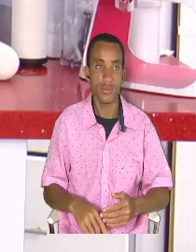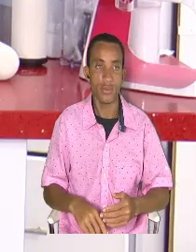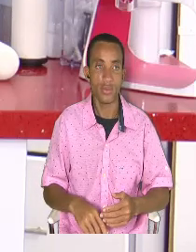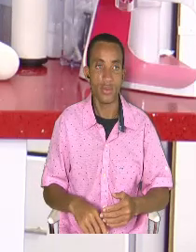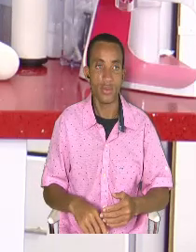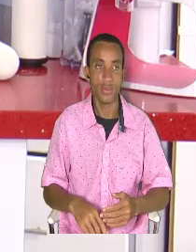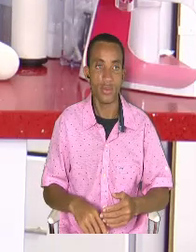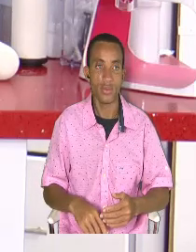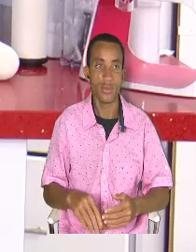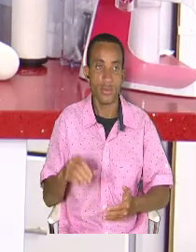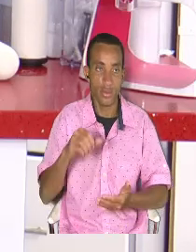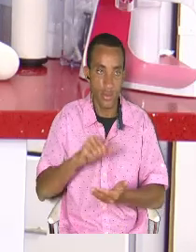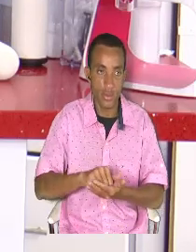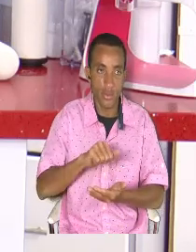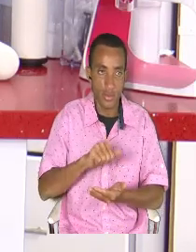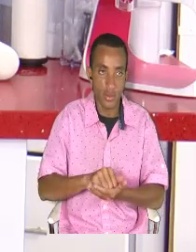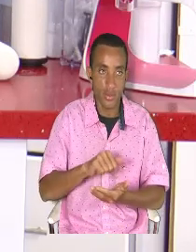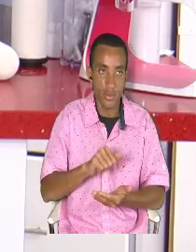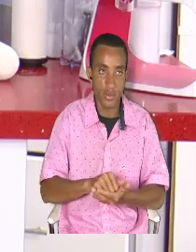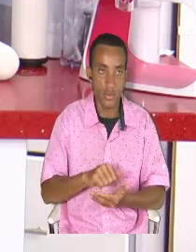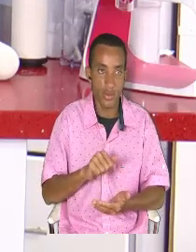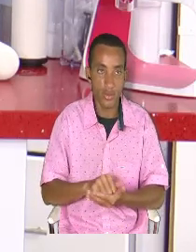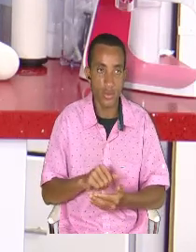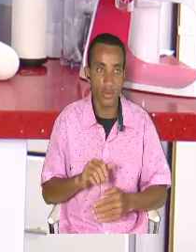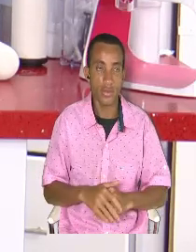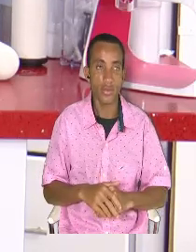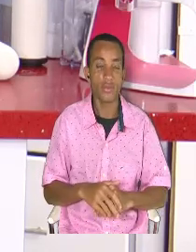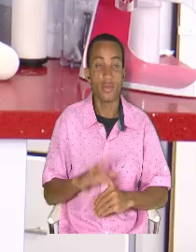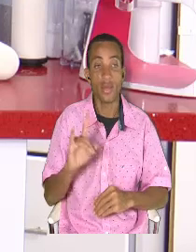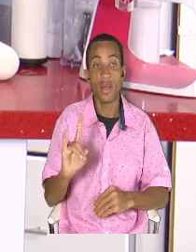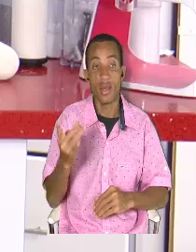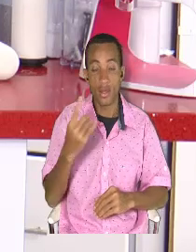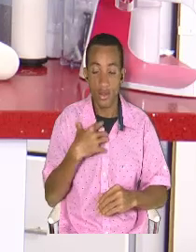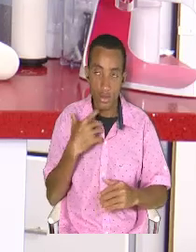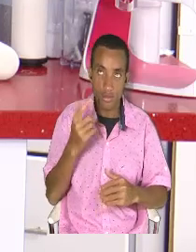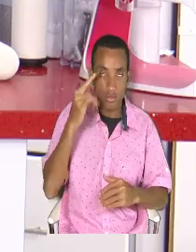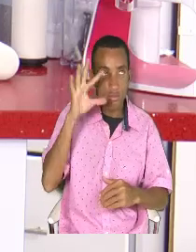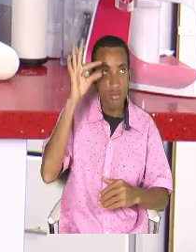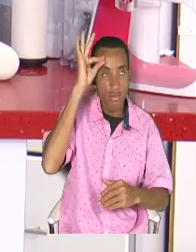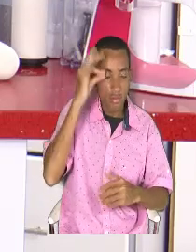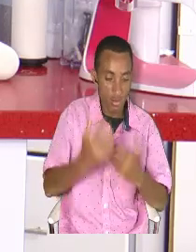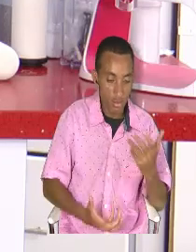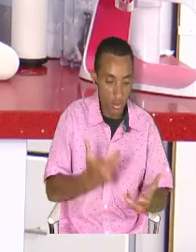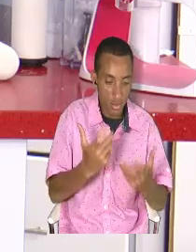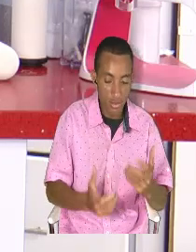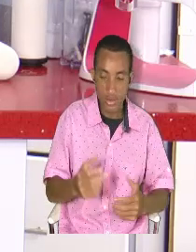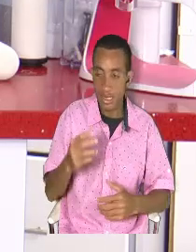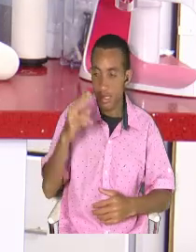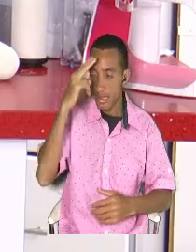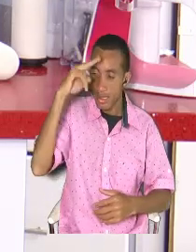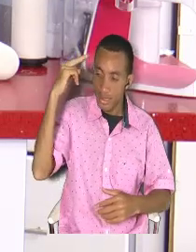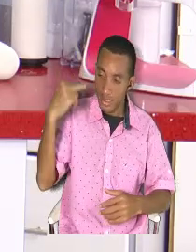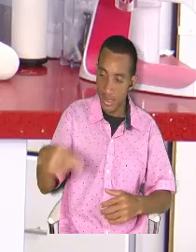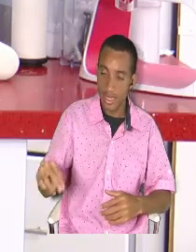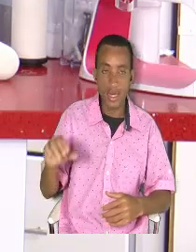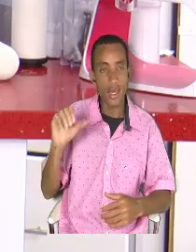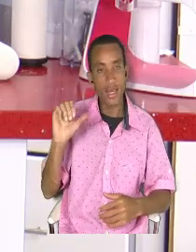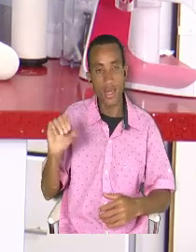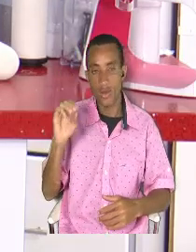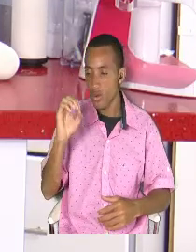Eso. Don Miguel, ¿ya tiene algo que hacerle a su esposa o a sus hijos? Claro, hoy, ¿no? O sea, los va a sorprender. Uy, pero mi papá, ¿cuándo hacía esto? Mi mamá.